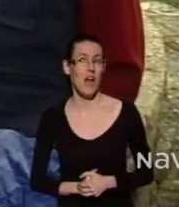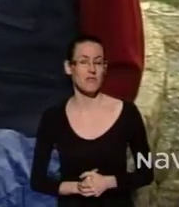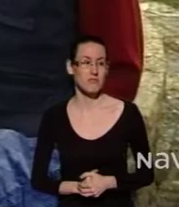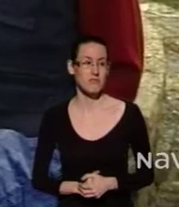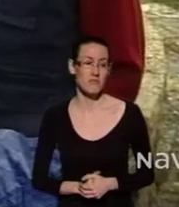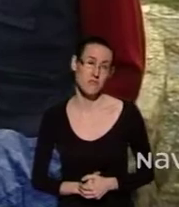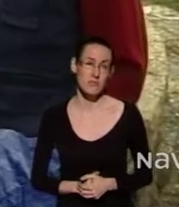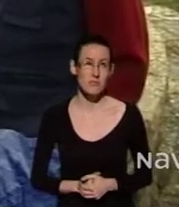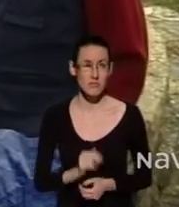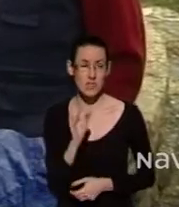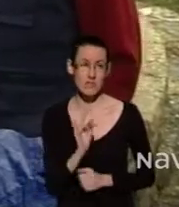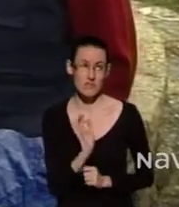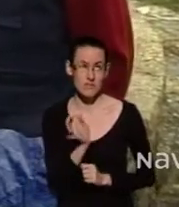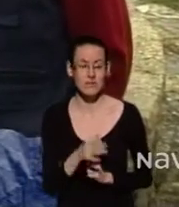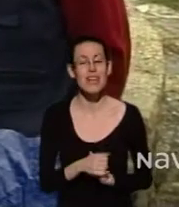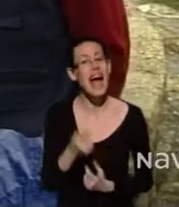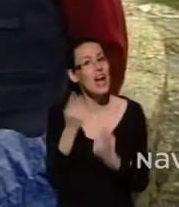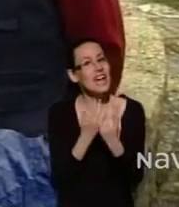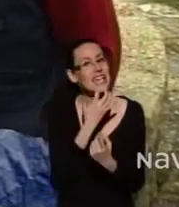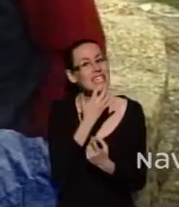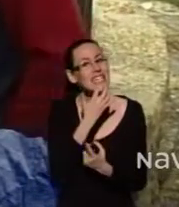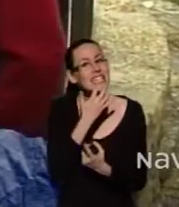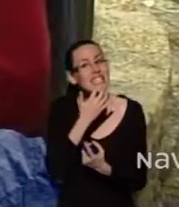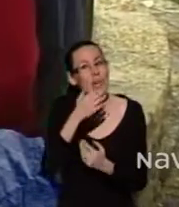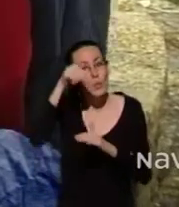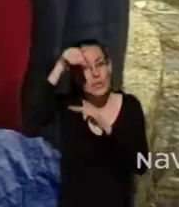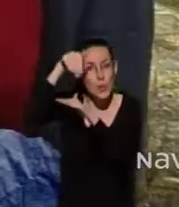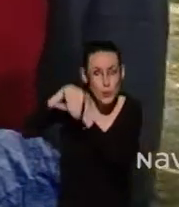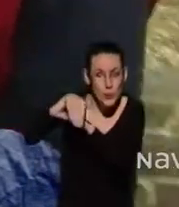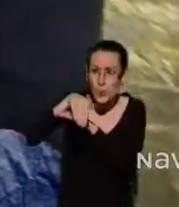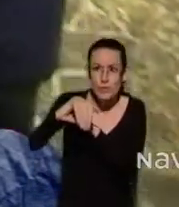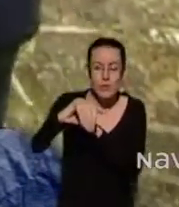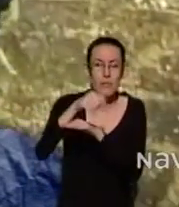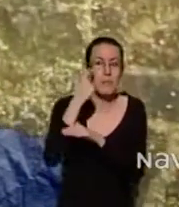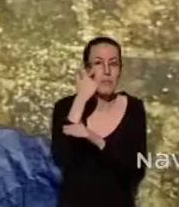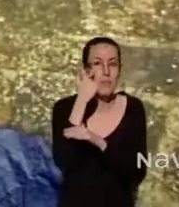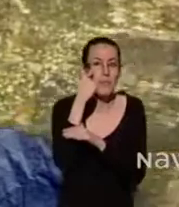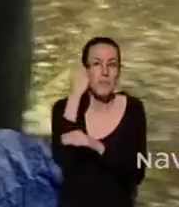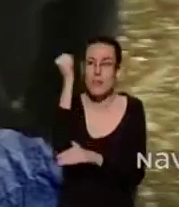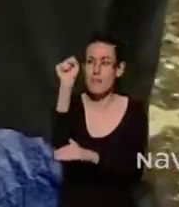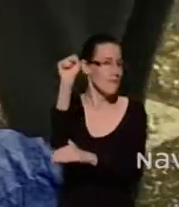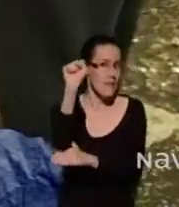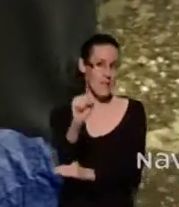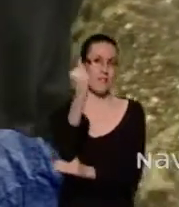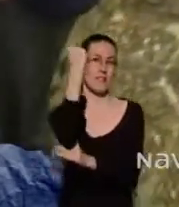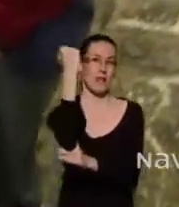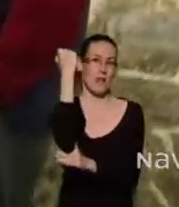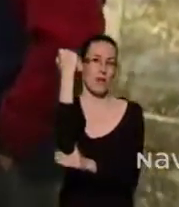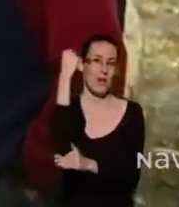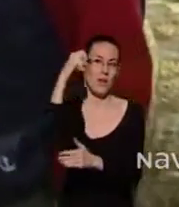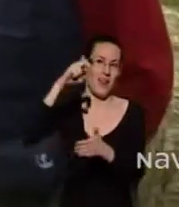sí. Pensándolo así. Y algunas bien. Veces, si la cuesta apura, mira, te pones de culo y todo cara abajo. Todo cara